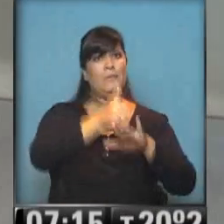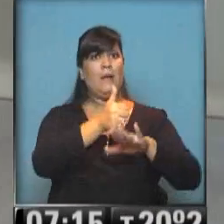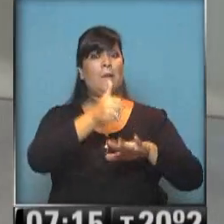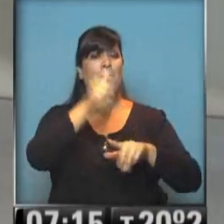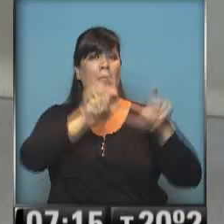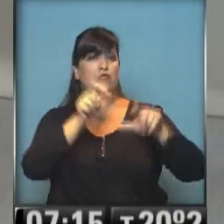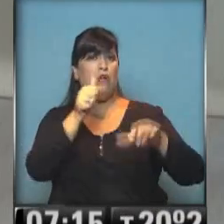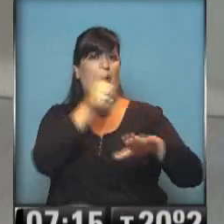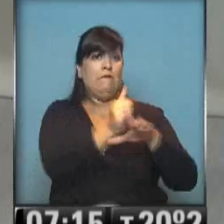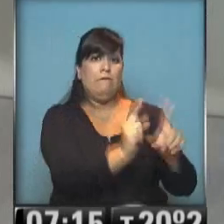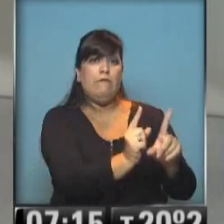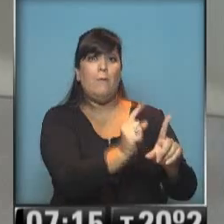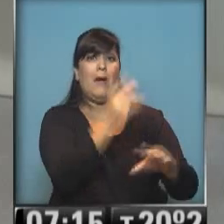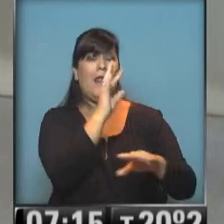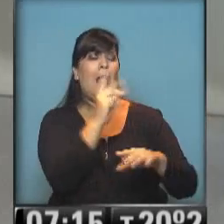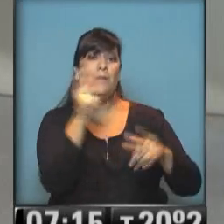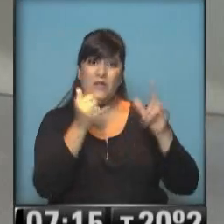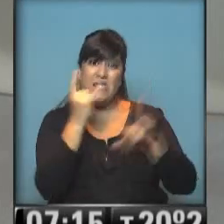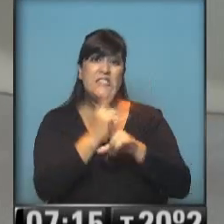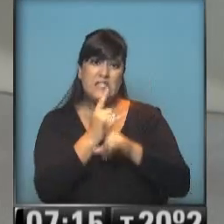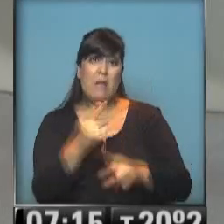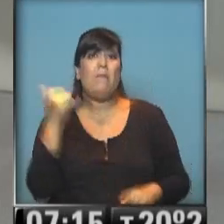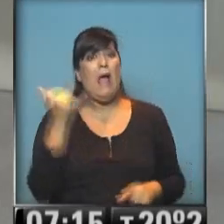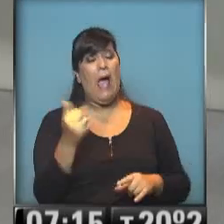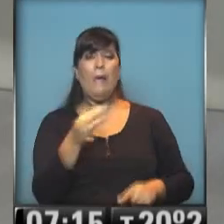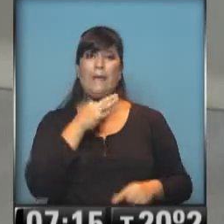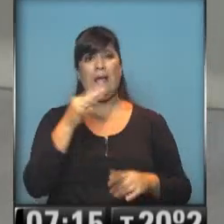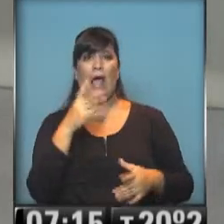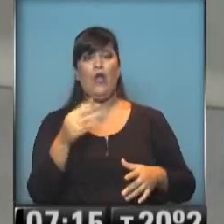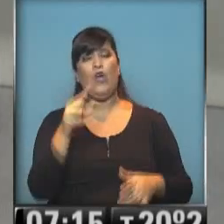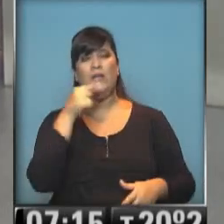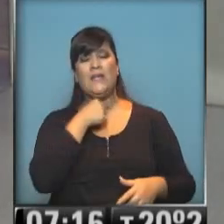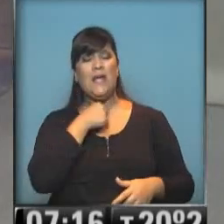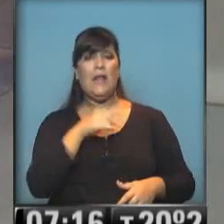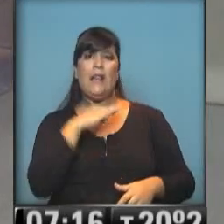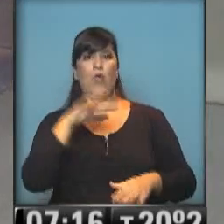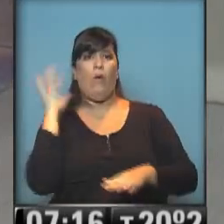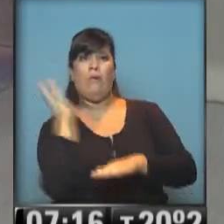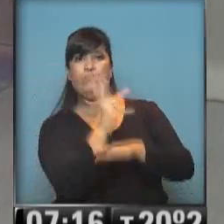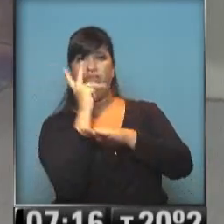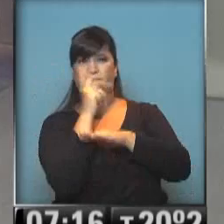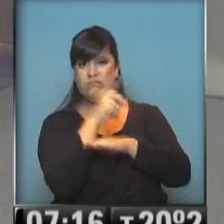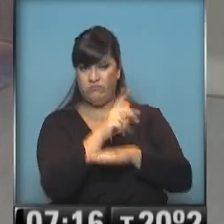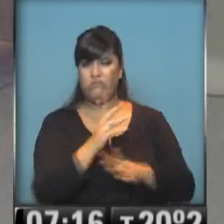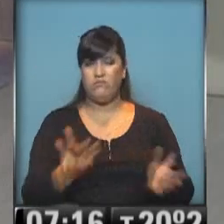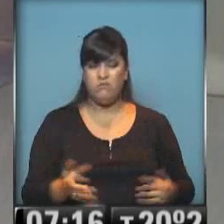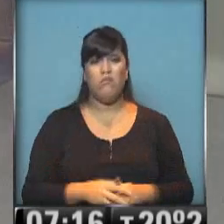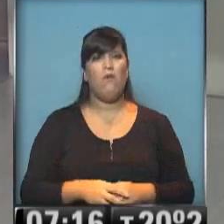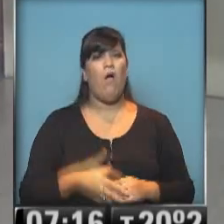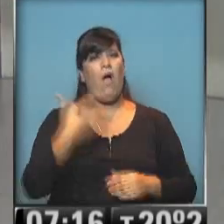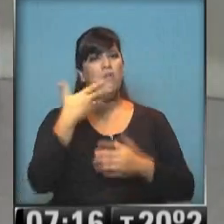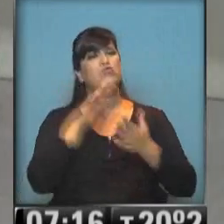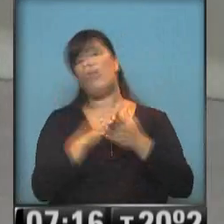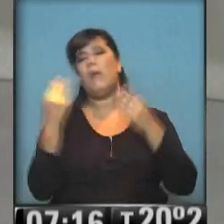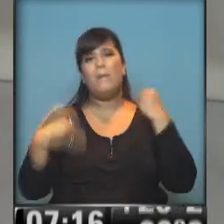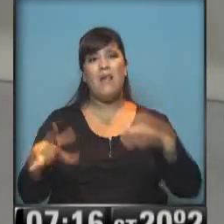a su domicilio para no perderlo, porque siempre existen los pícaros, los delincuentes que aprovechan la situación. Bueno, hablábamos de las pérdidas, las autoridades